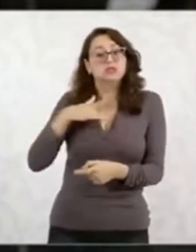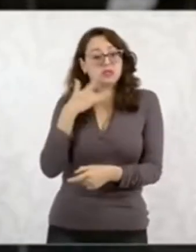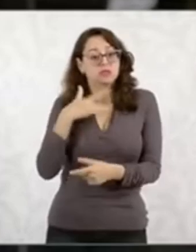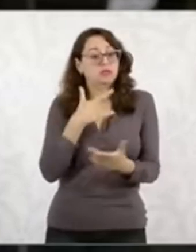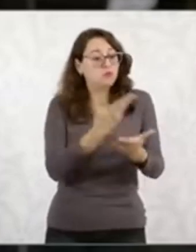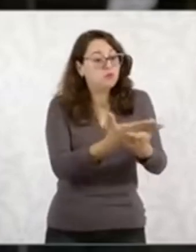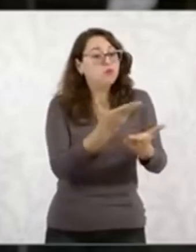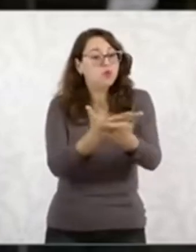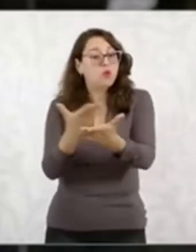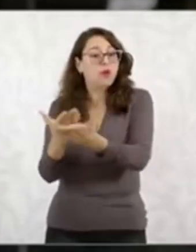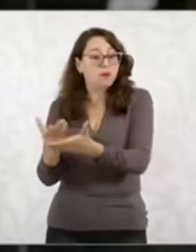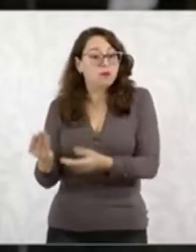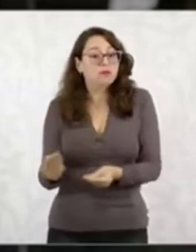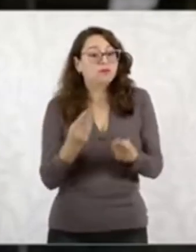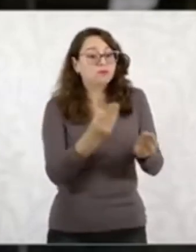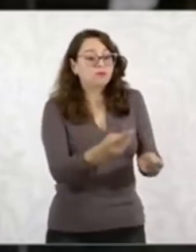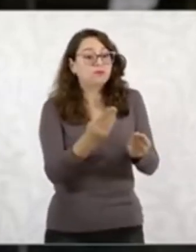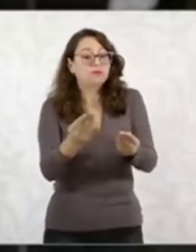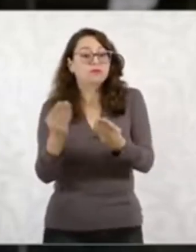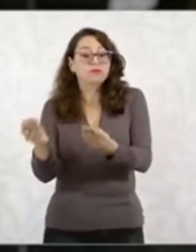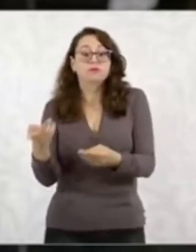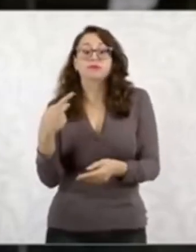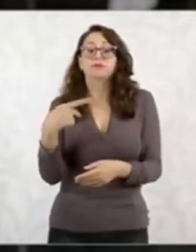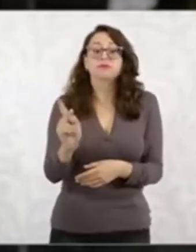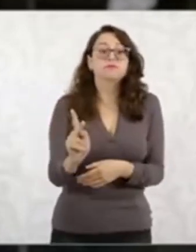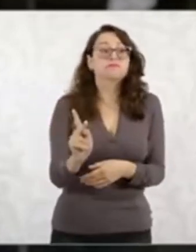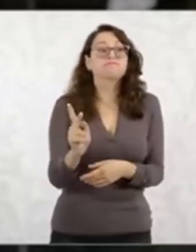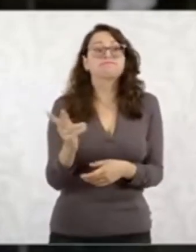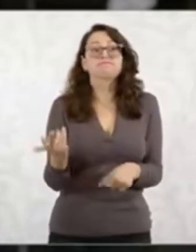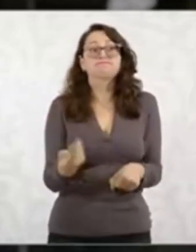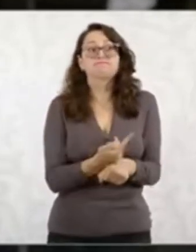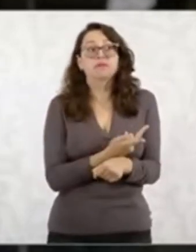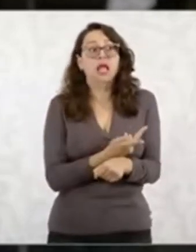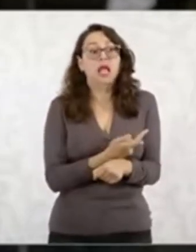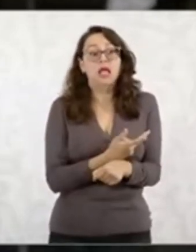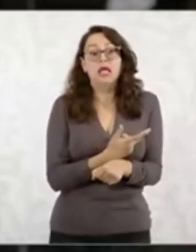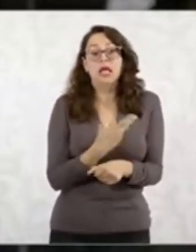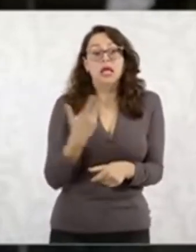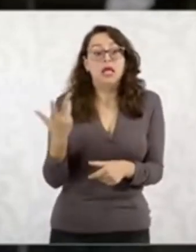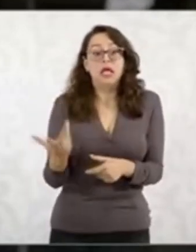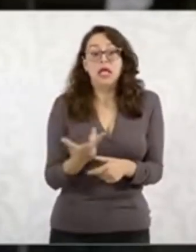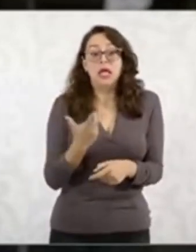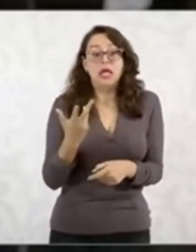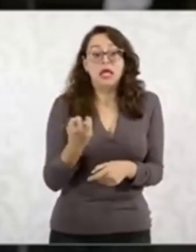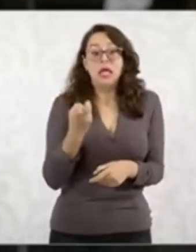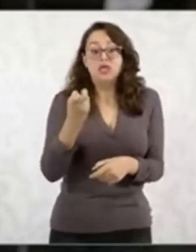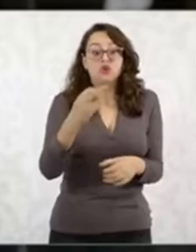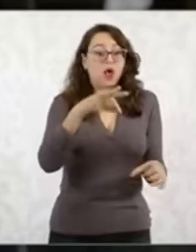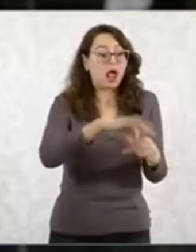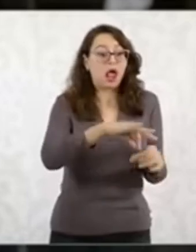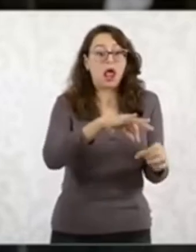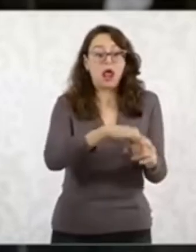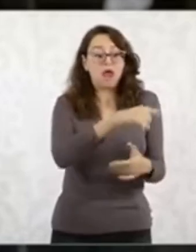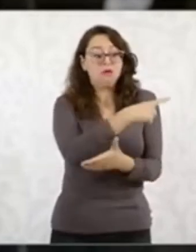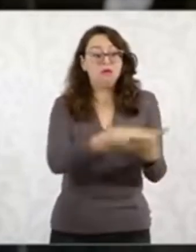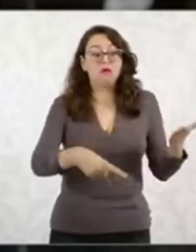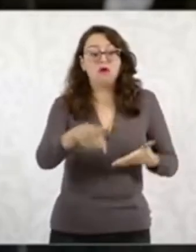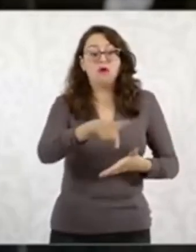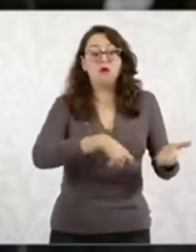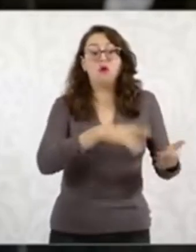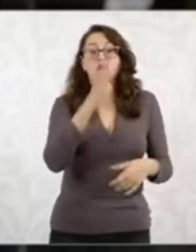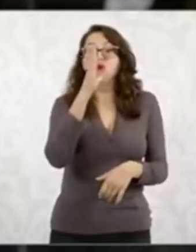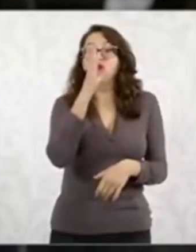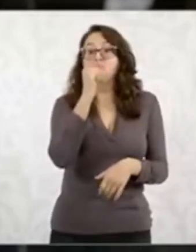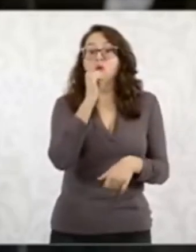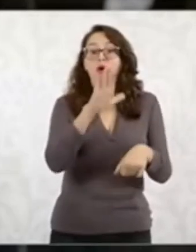resolvía que lo que había sucedido es que no había una forma de anular la elección por la amplia